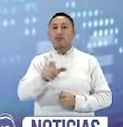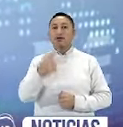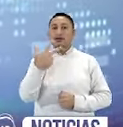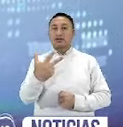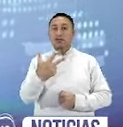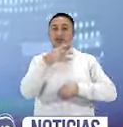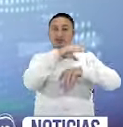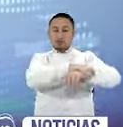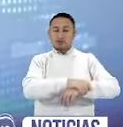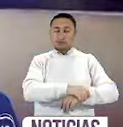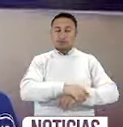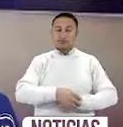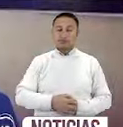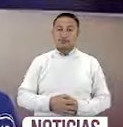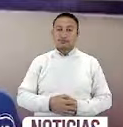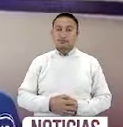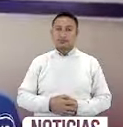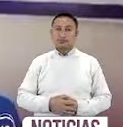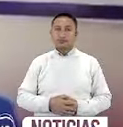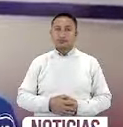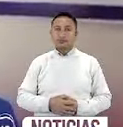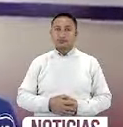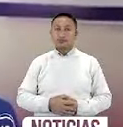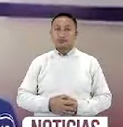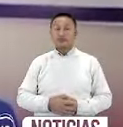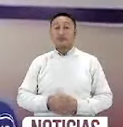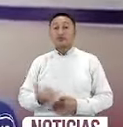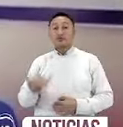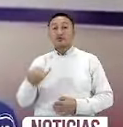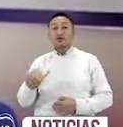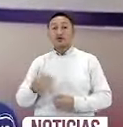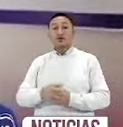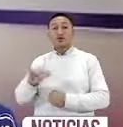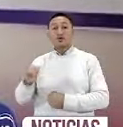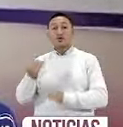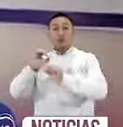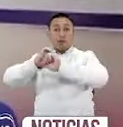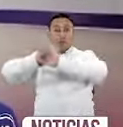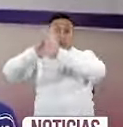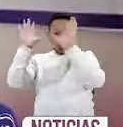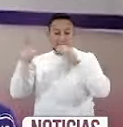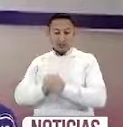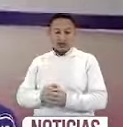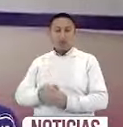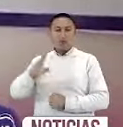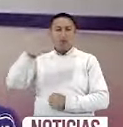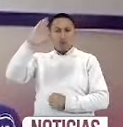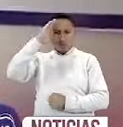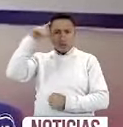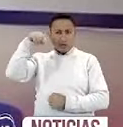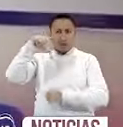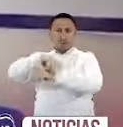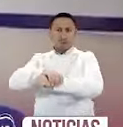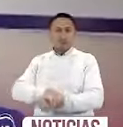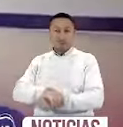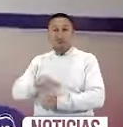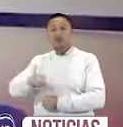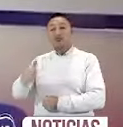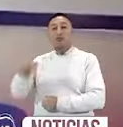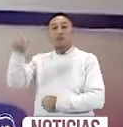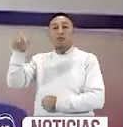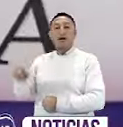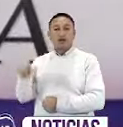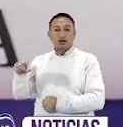los responsables. En tanto, la mañana de este jueves, los uniformados capturaron a otro